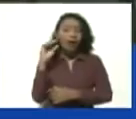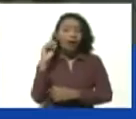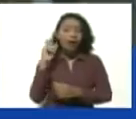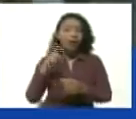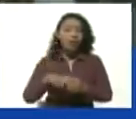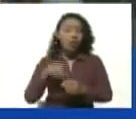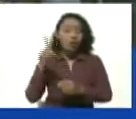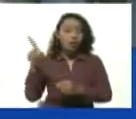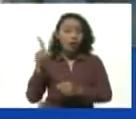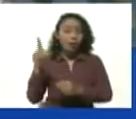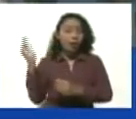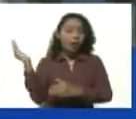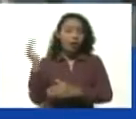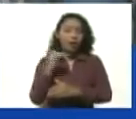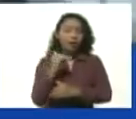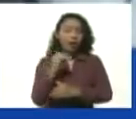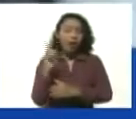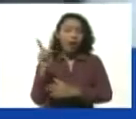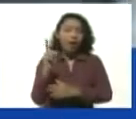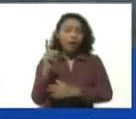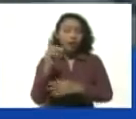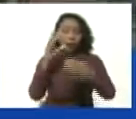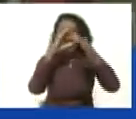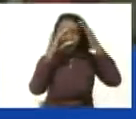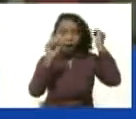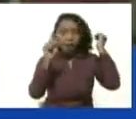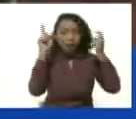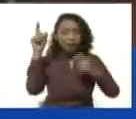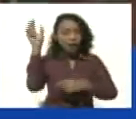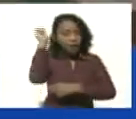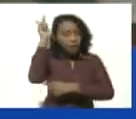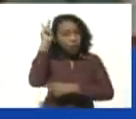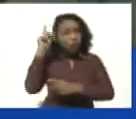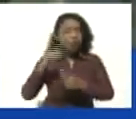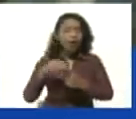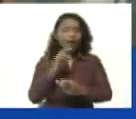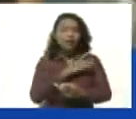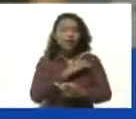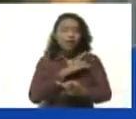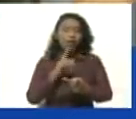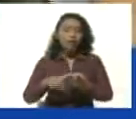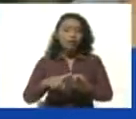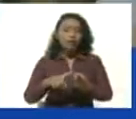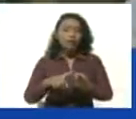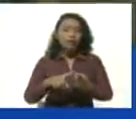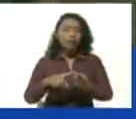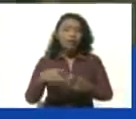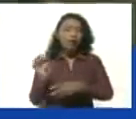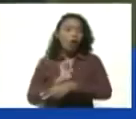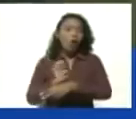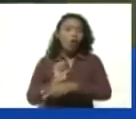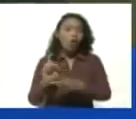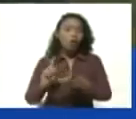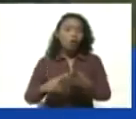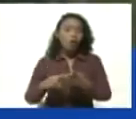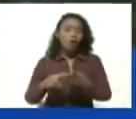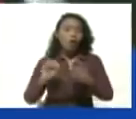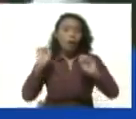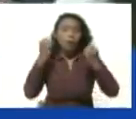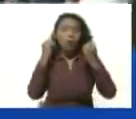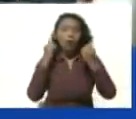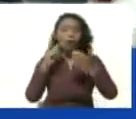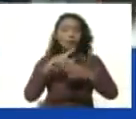inscritos para regresar en las embajadas de Lima, Santiago de Chile, Quito, Bogotá.